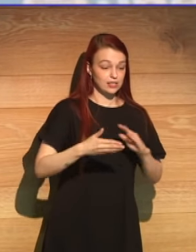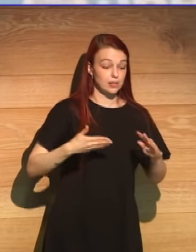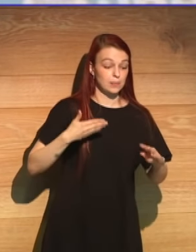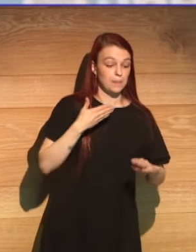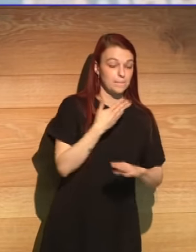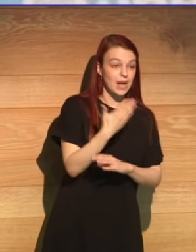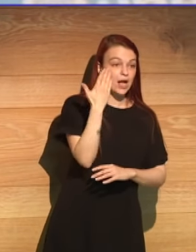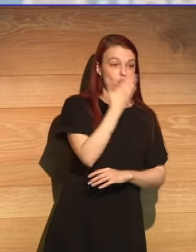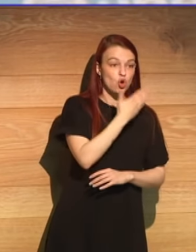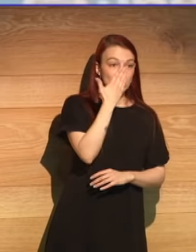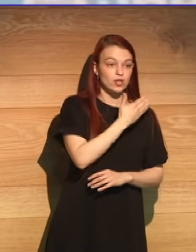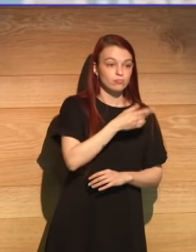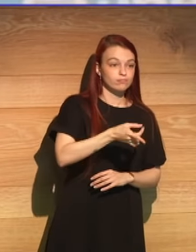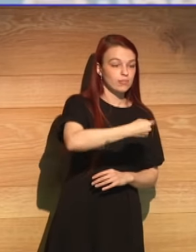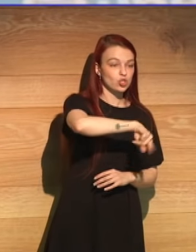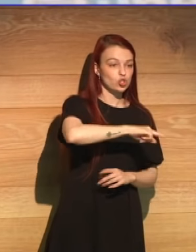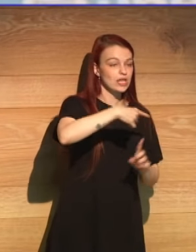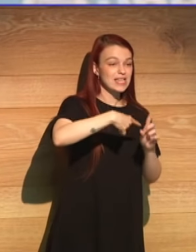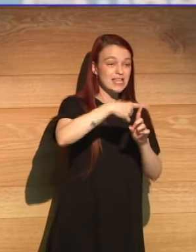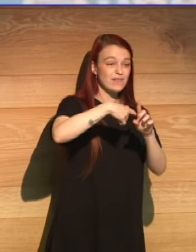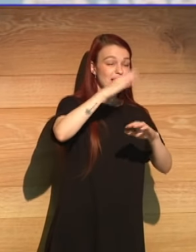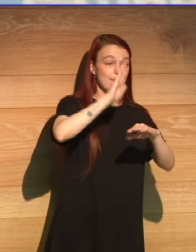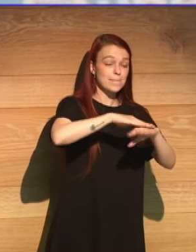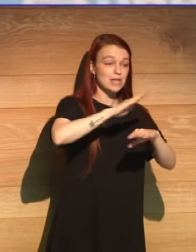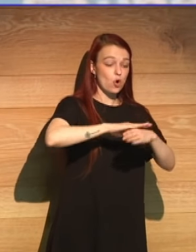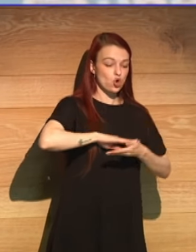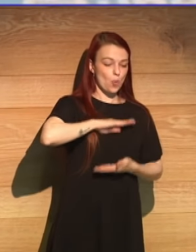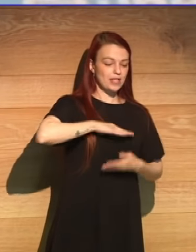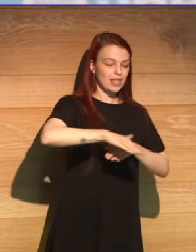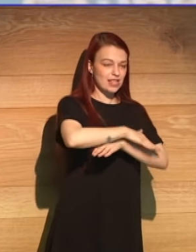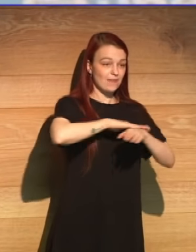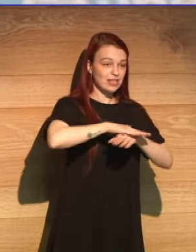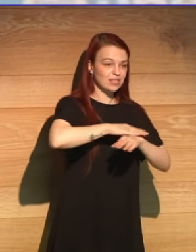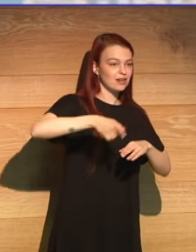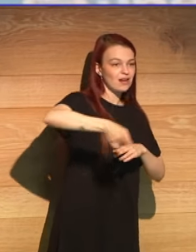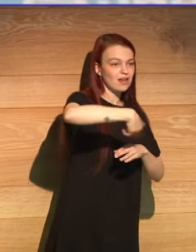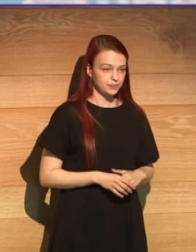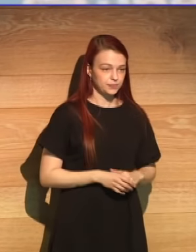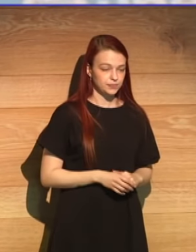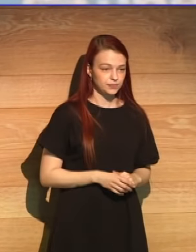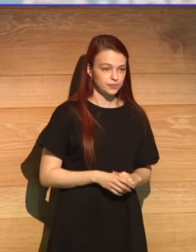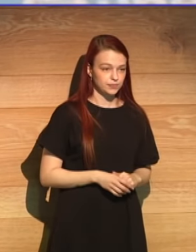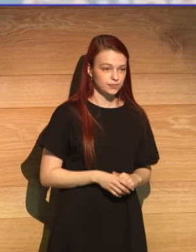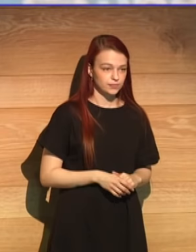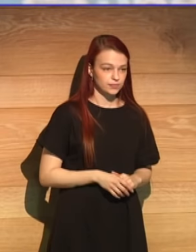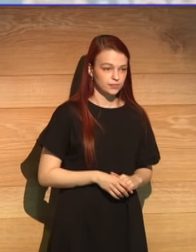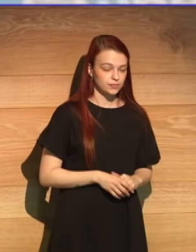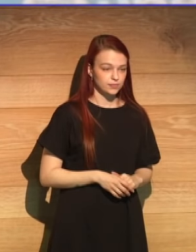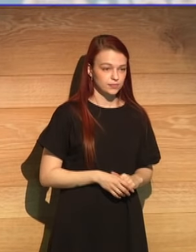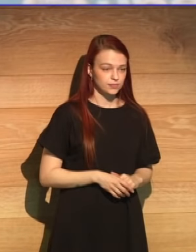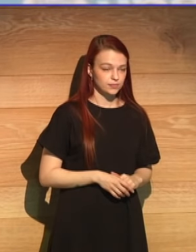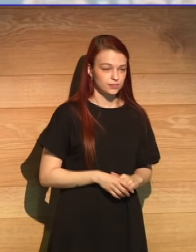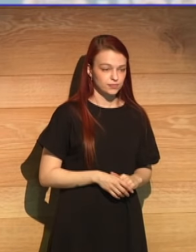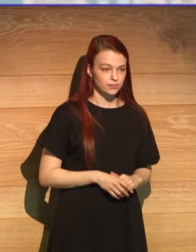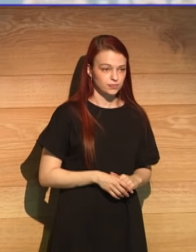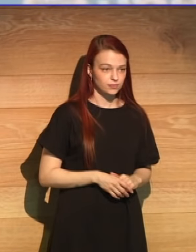escolarizados estaban por debajo del nivel mínimo de competencia básica en educación. Ampliar el